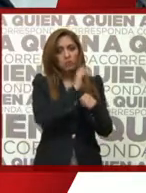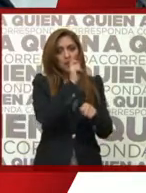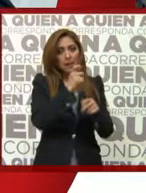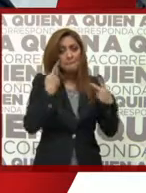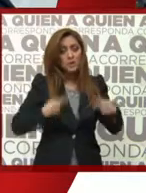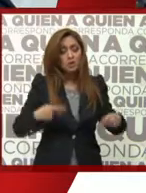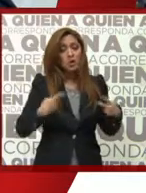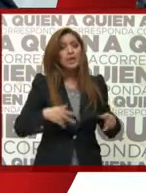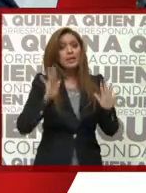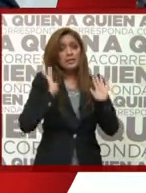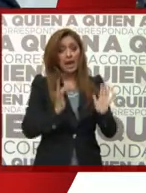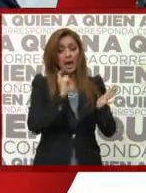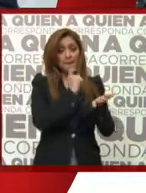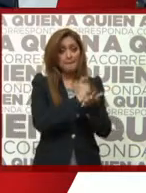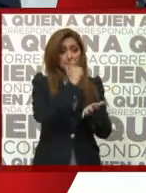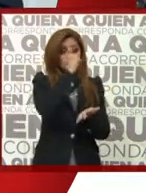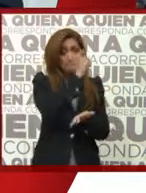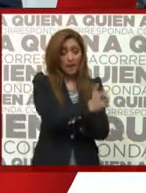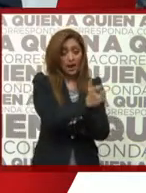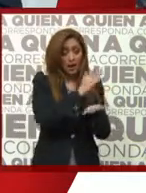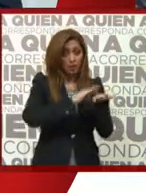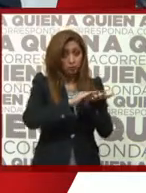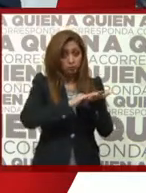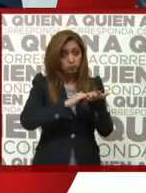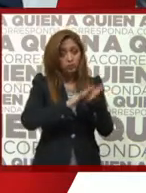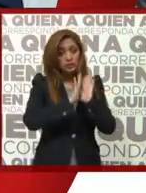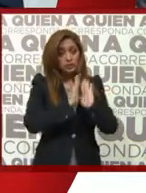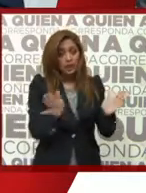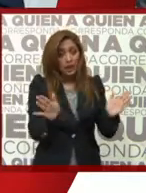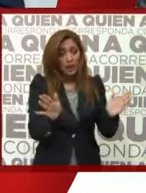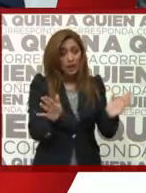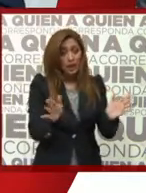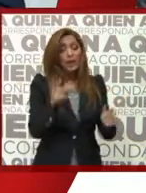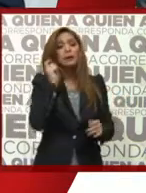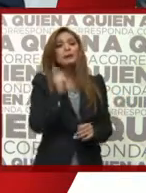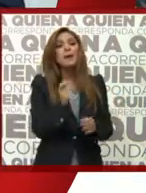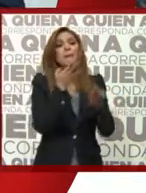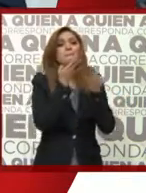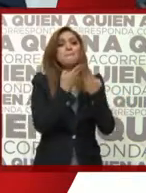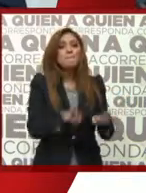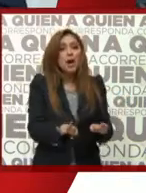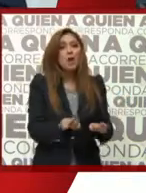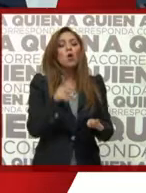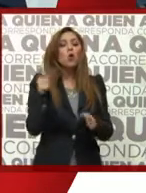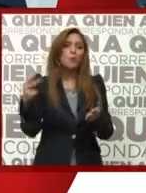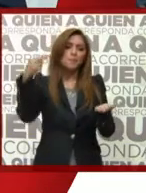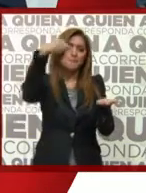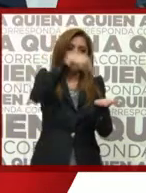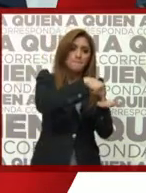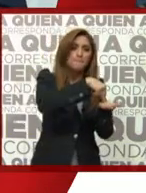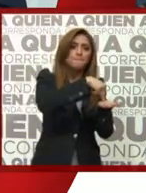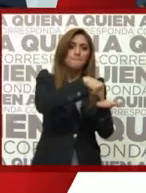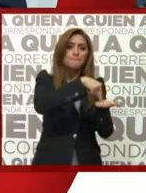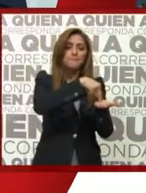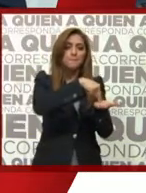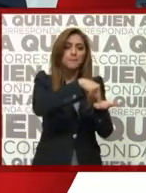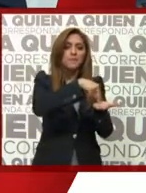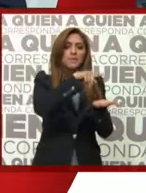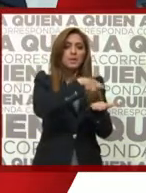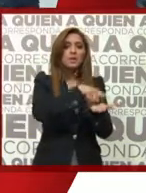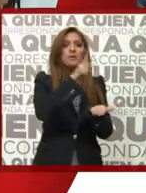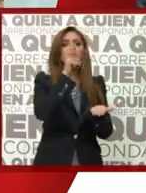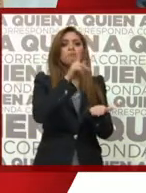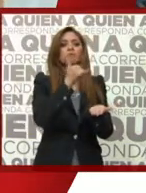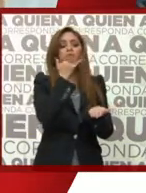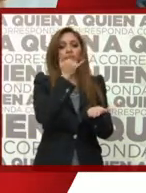que ya cobró, ya tienen ahí el costo de esto, y el banco te mandó con ellos, y que aquí está quedando